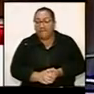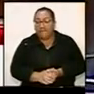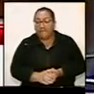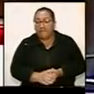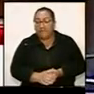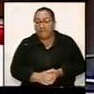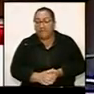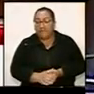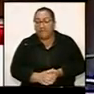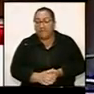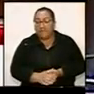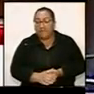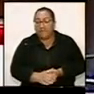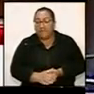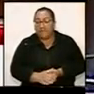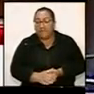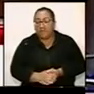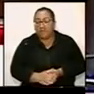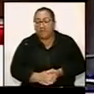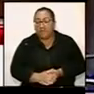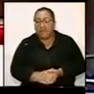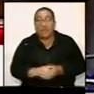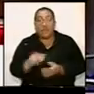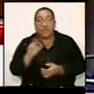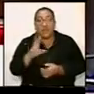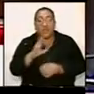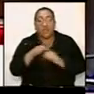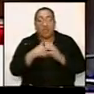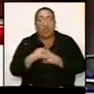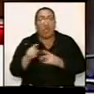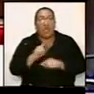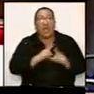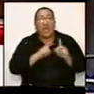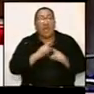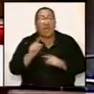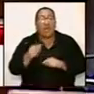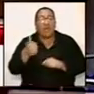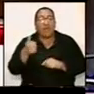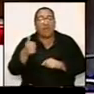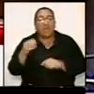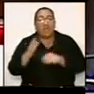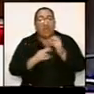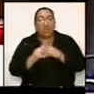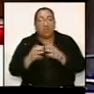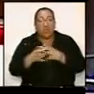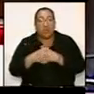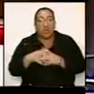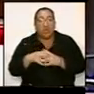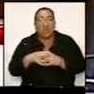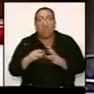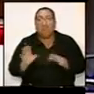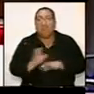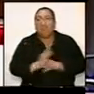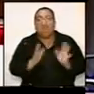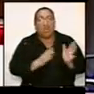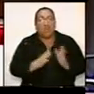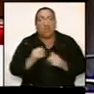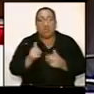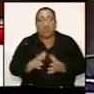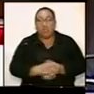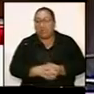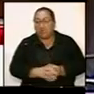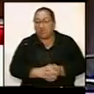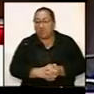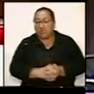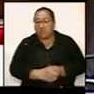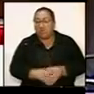Bien breve, 3 jefes de la reconstrucción para 2 años. No, pues no planificamos las cosas.